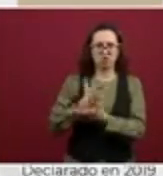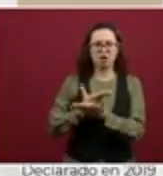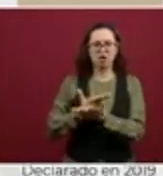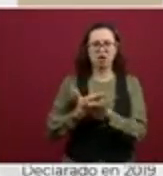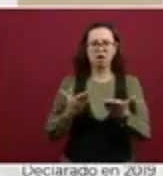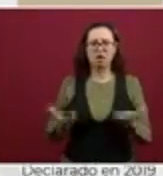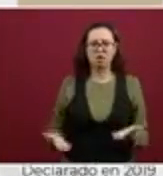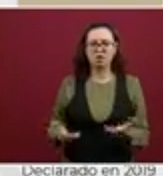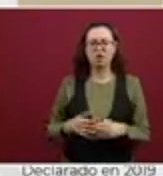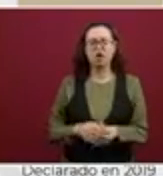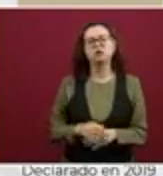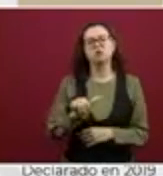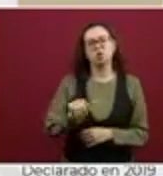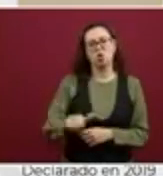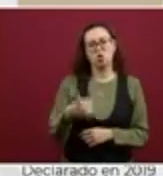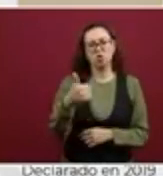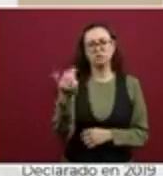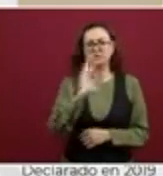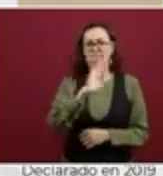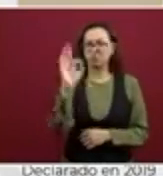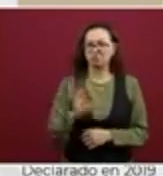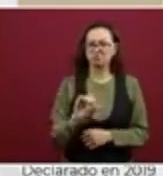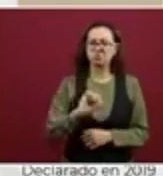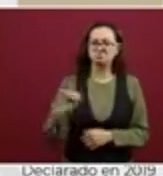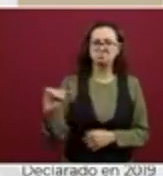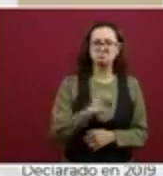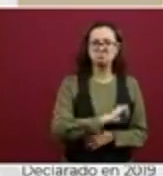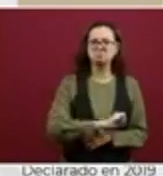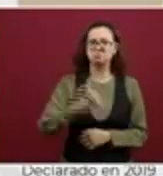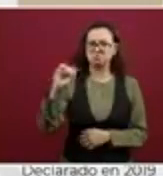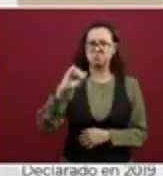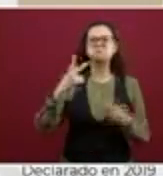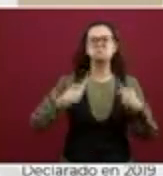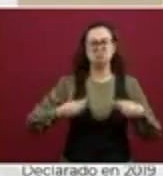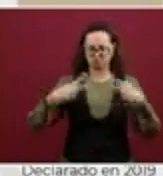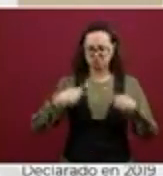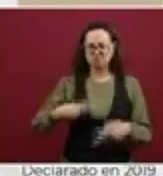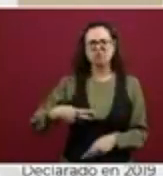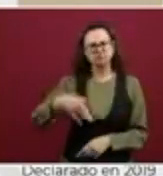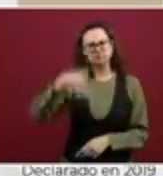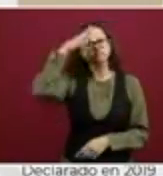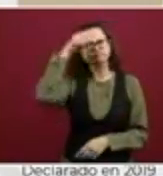un 11% más en declaraciones de personas físicas.